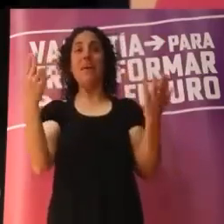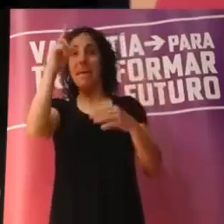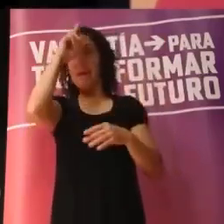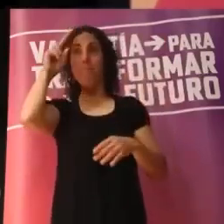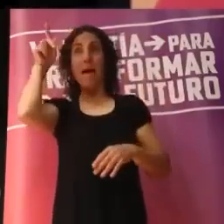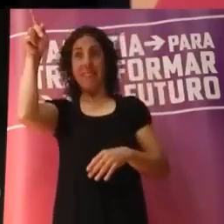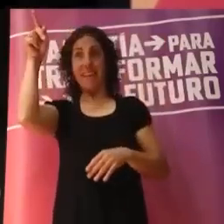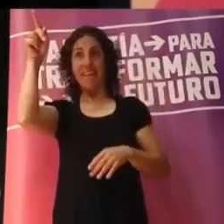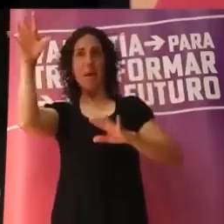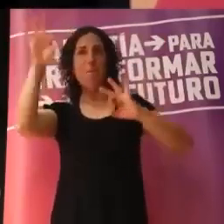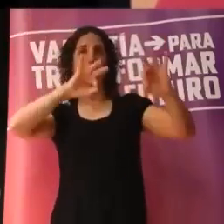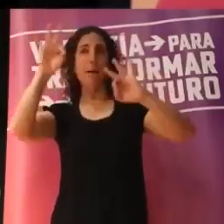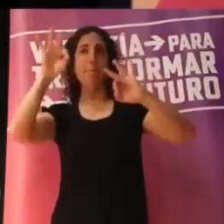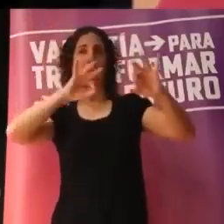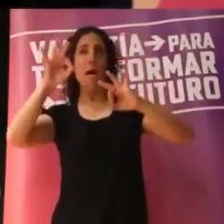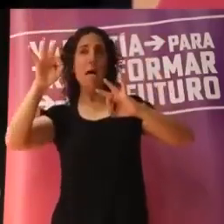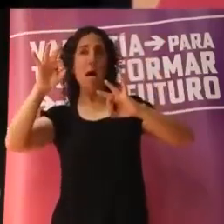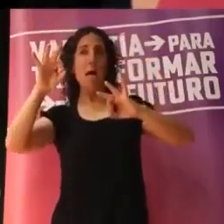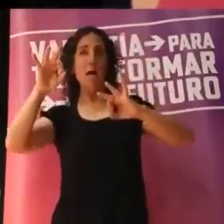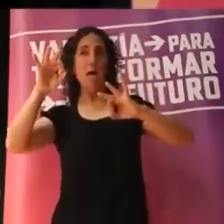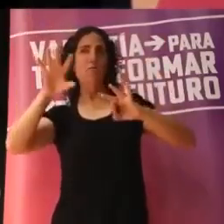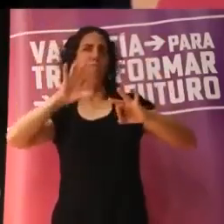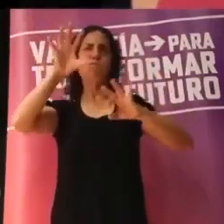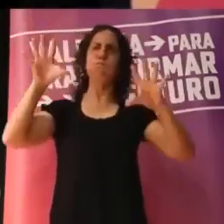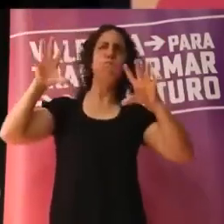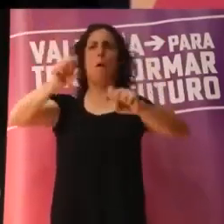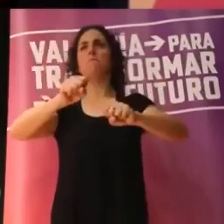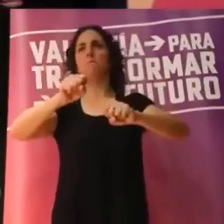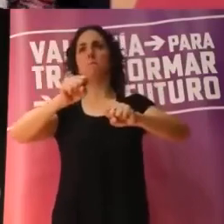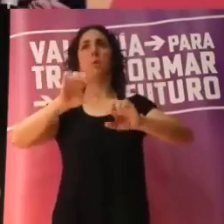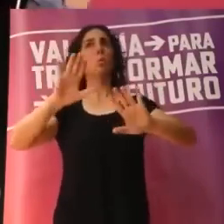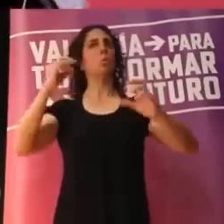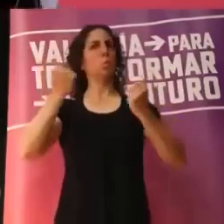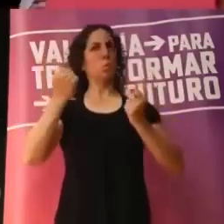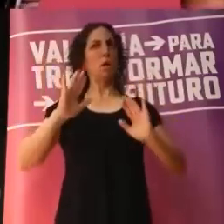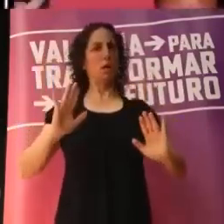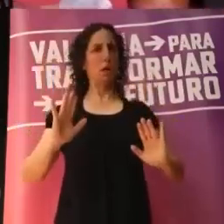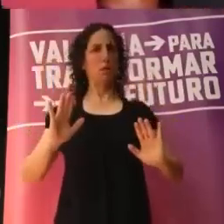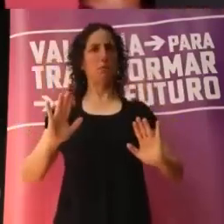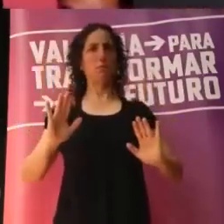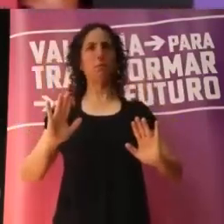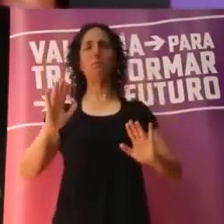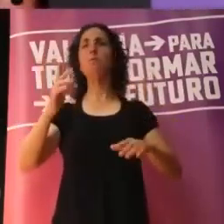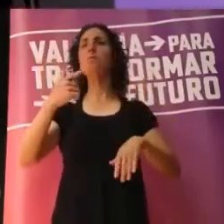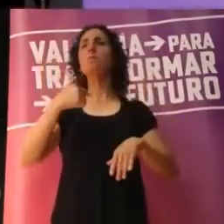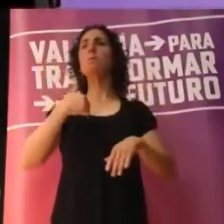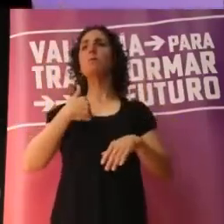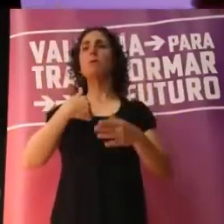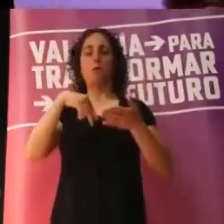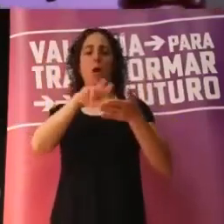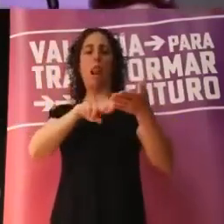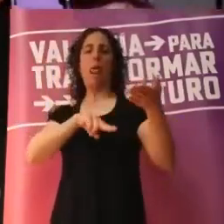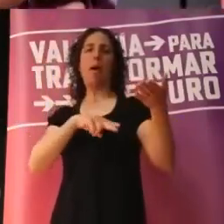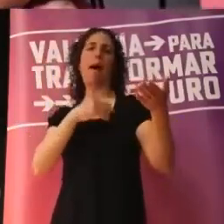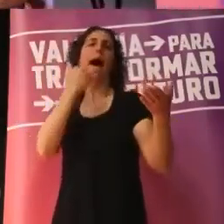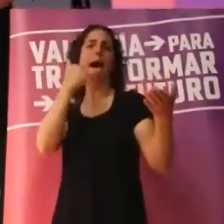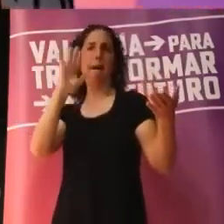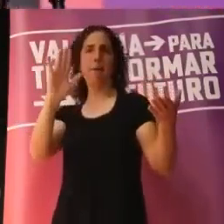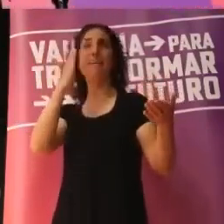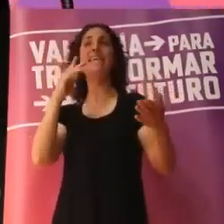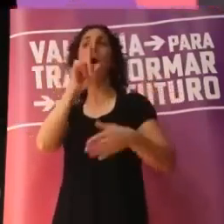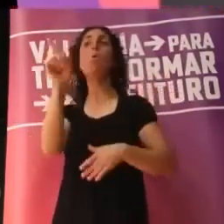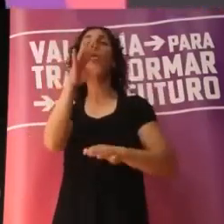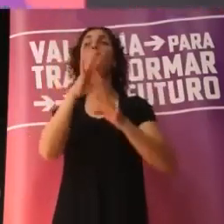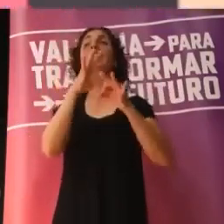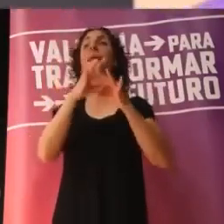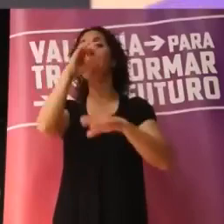golpe de Estado. Qué fuerte suena esto, ¿verdad? Os voy a leer alguna cosa. Os voy a leer lo primero que escribí el 1 de septiembre